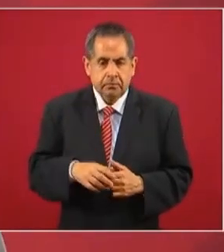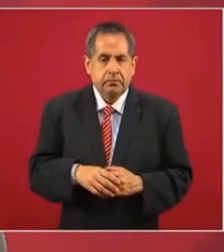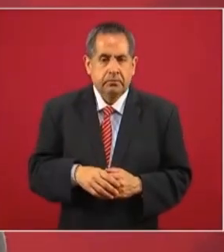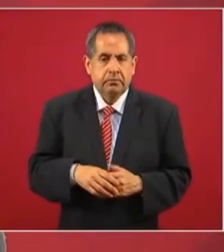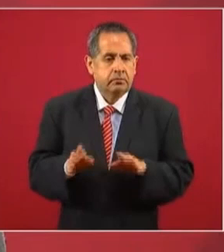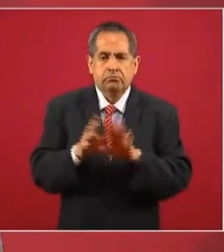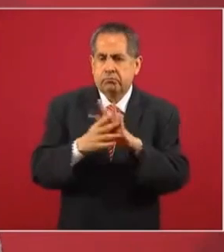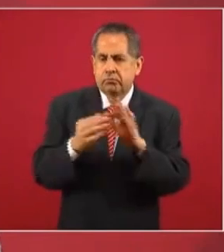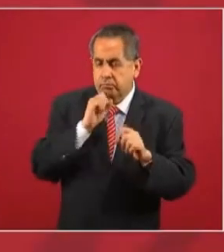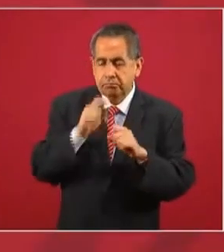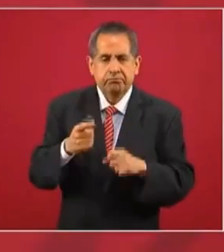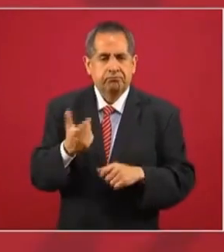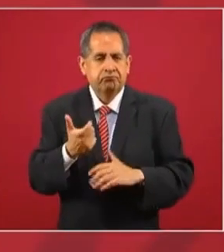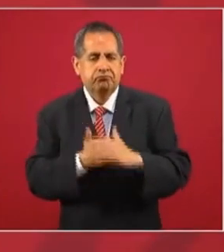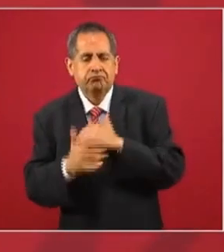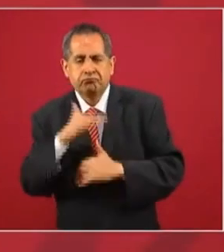el manejo de dinero.